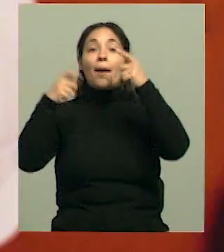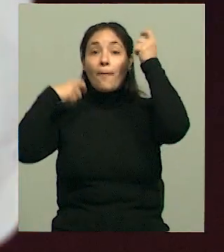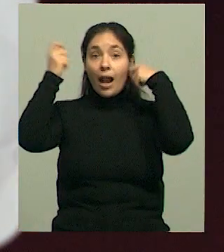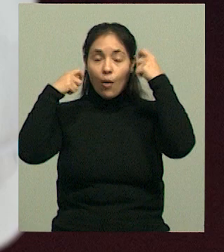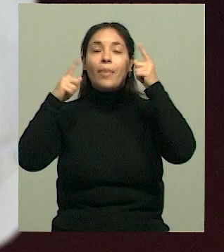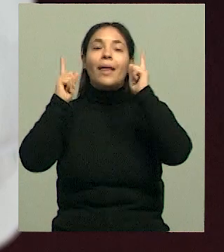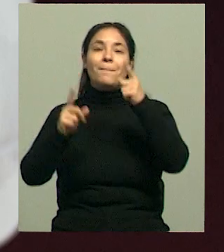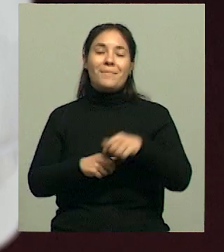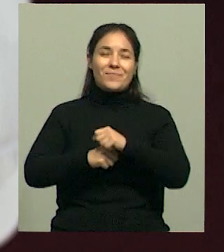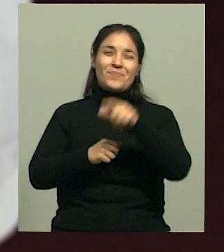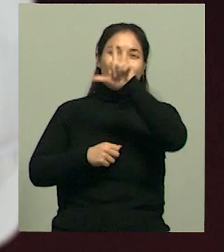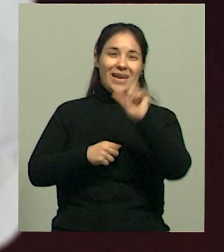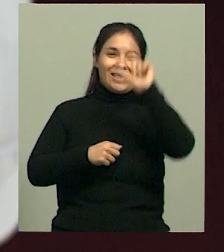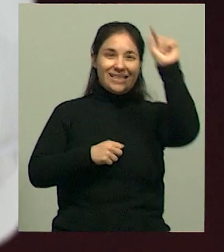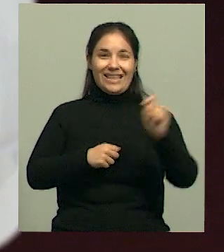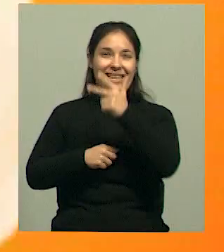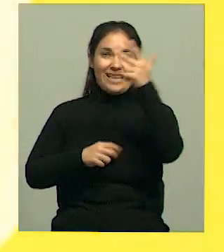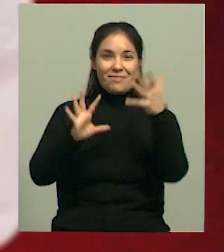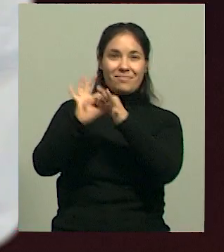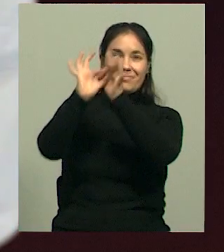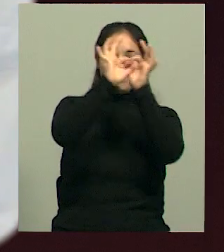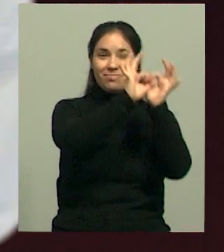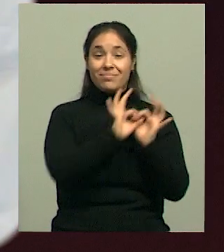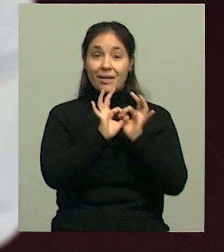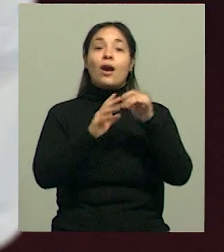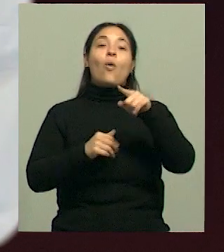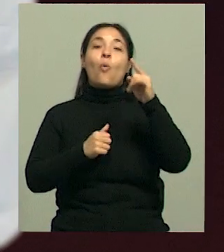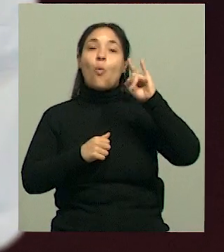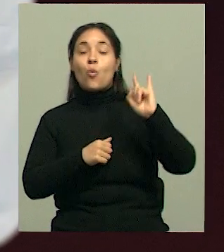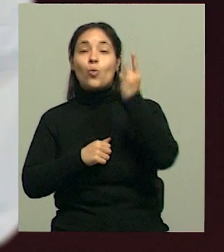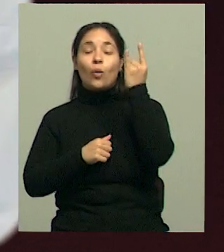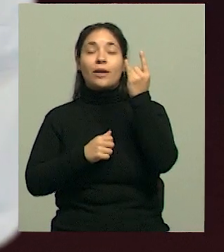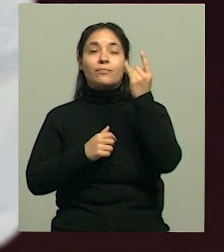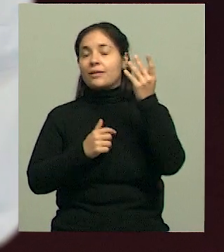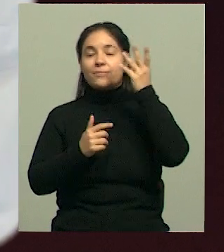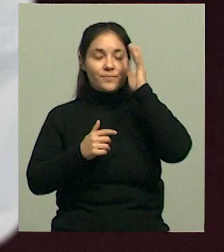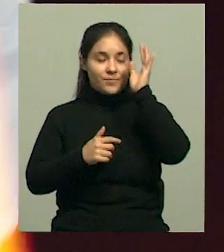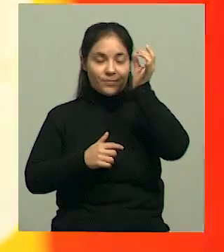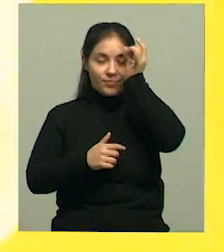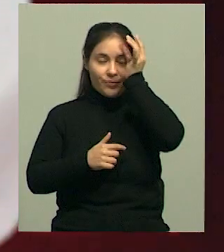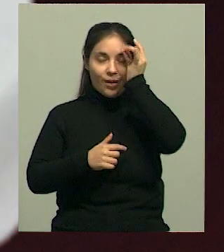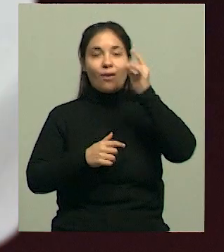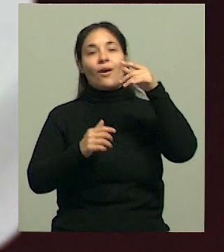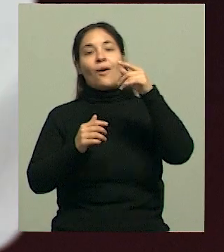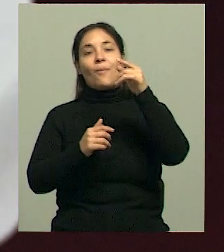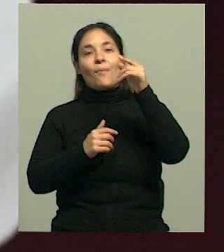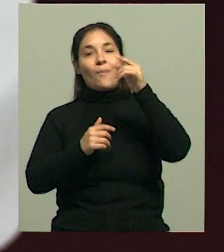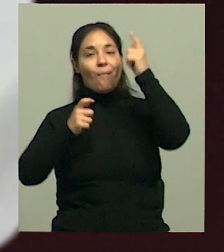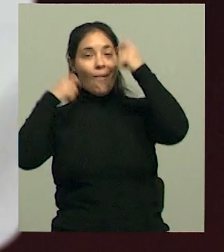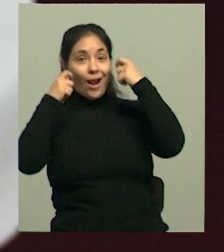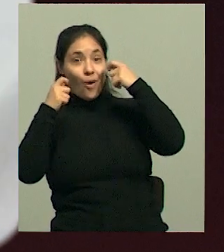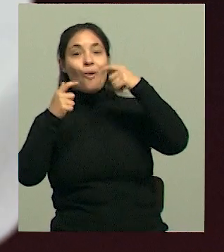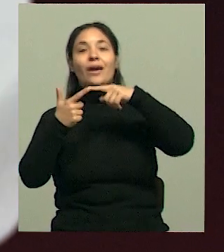de Triple Alianza, ¿no? Argentina, Brasil y Uruguay contra Paraguay, donde esa guerra dejó a Paraguay,